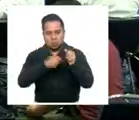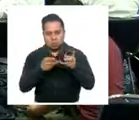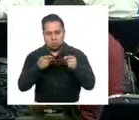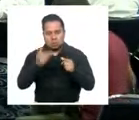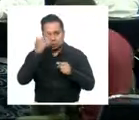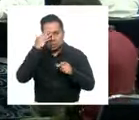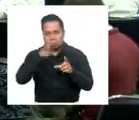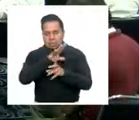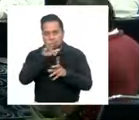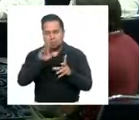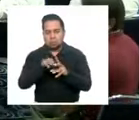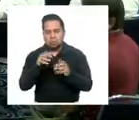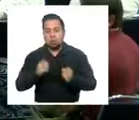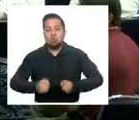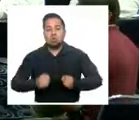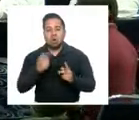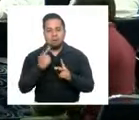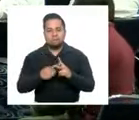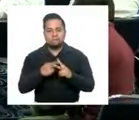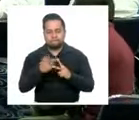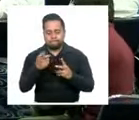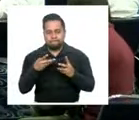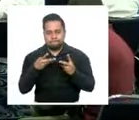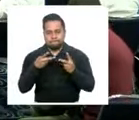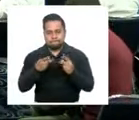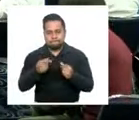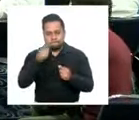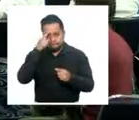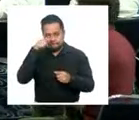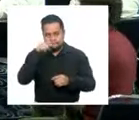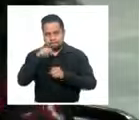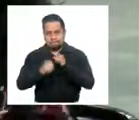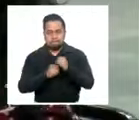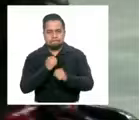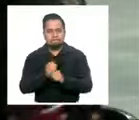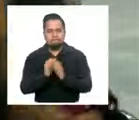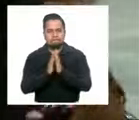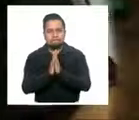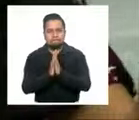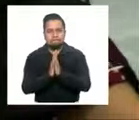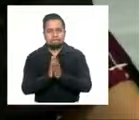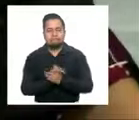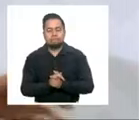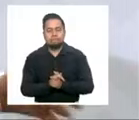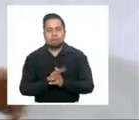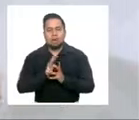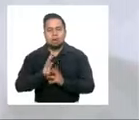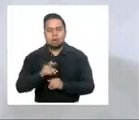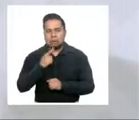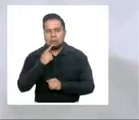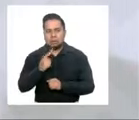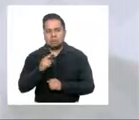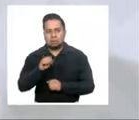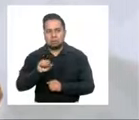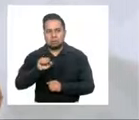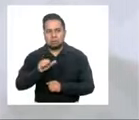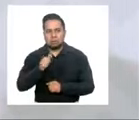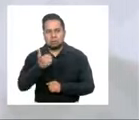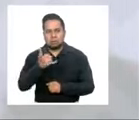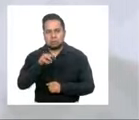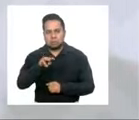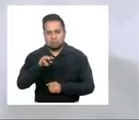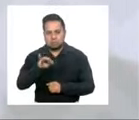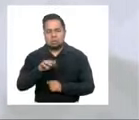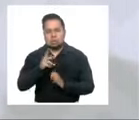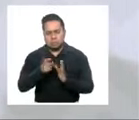en general cuánto va a ser la inversión que se va a alcanzar en este año, por favor. Ya lo comentó Saimi, lo va a volver a comentar de